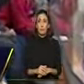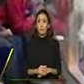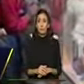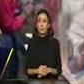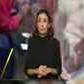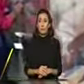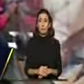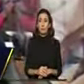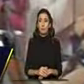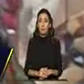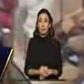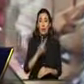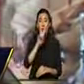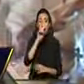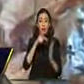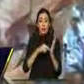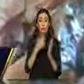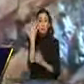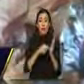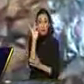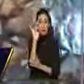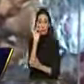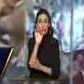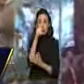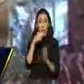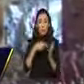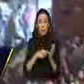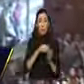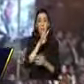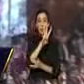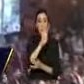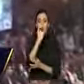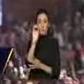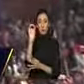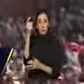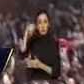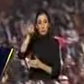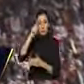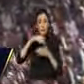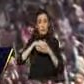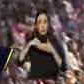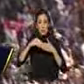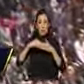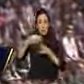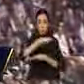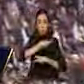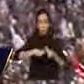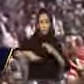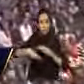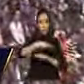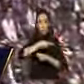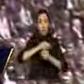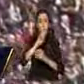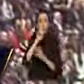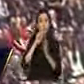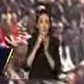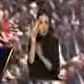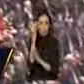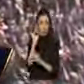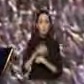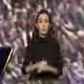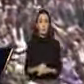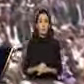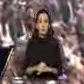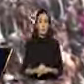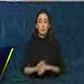En el 2018 tuvimos 1.400 millones de dólares de inversión extranjera directa. Por cierto, no